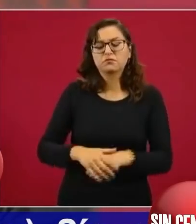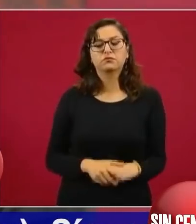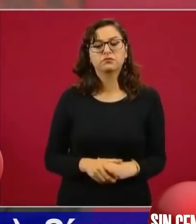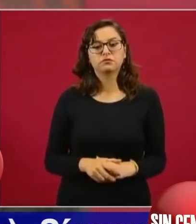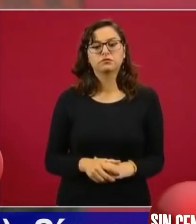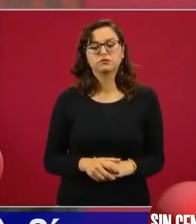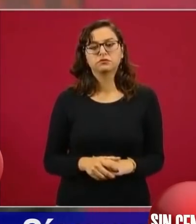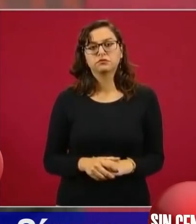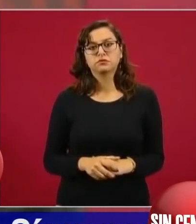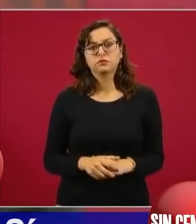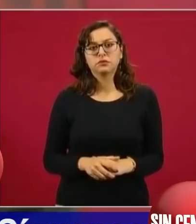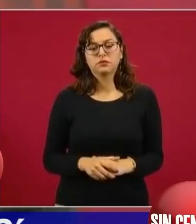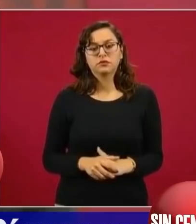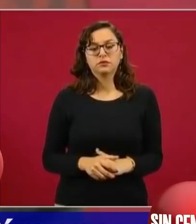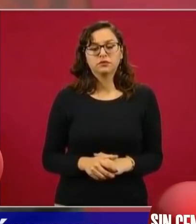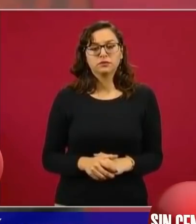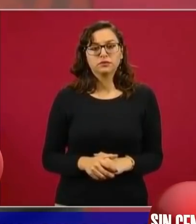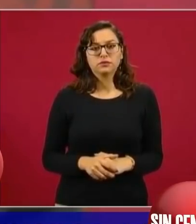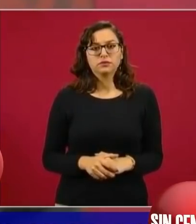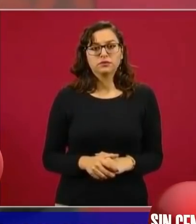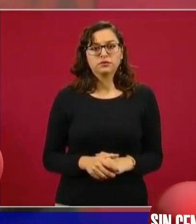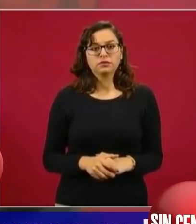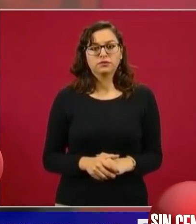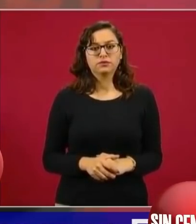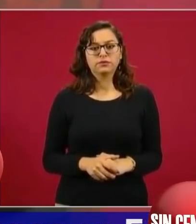el que